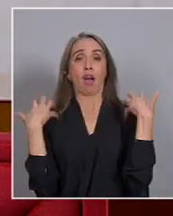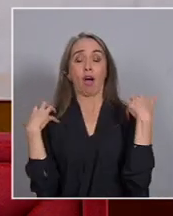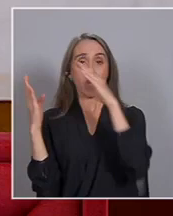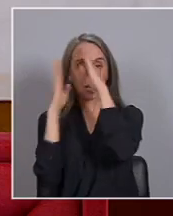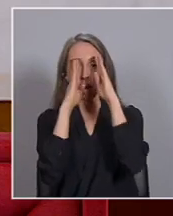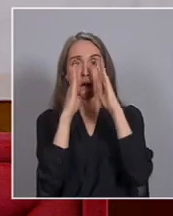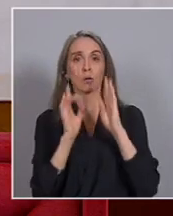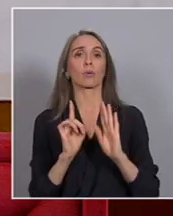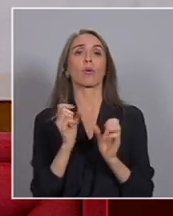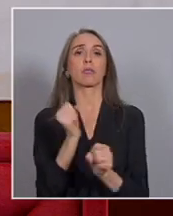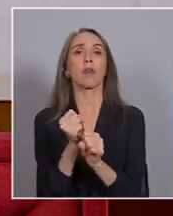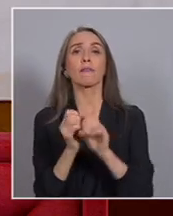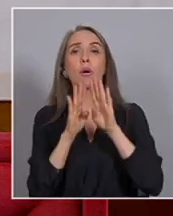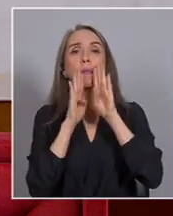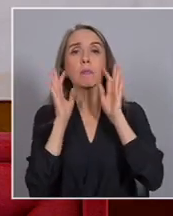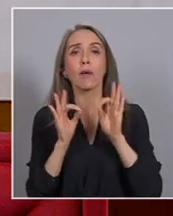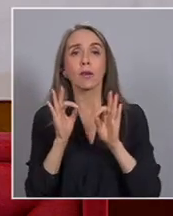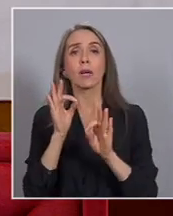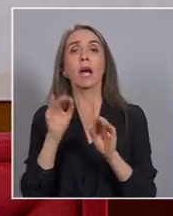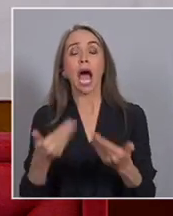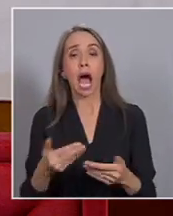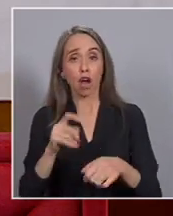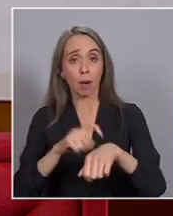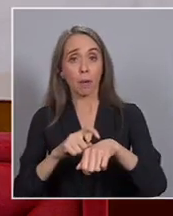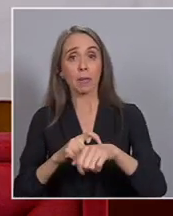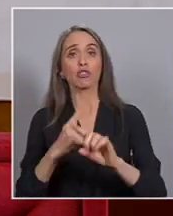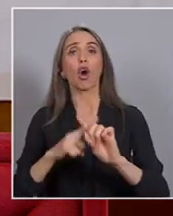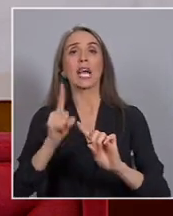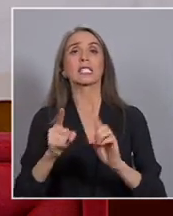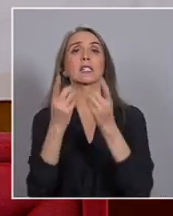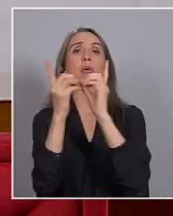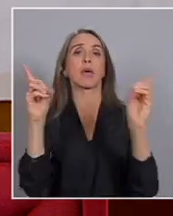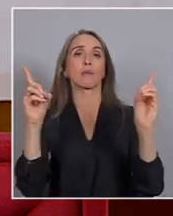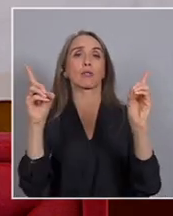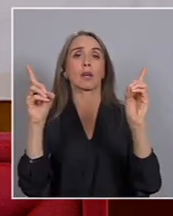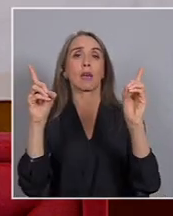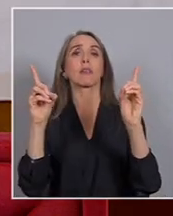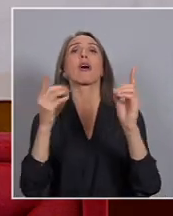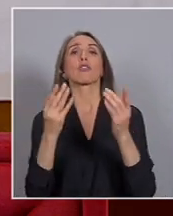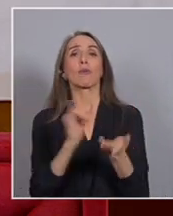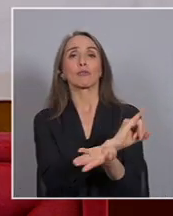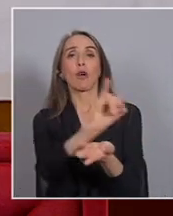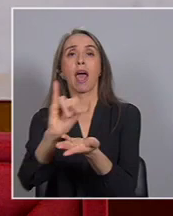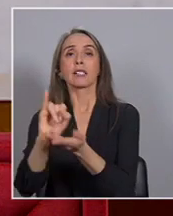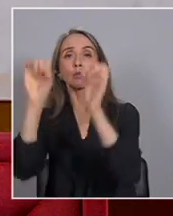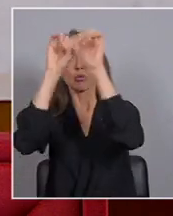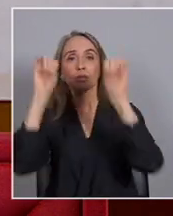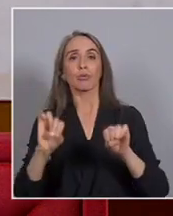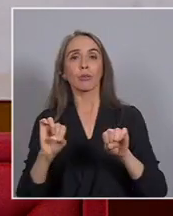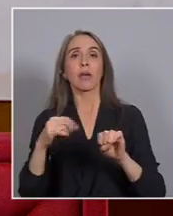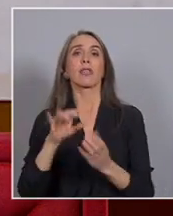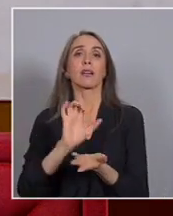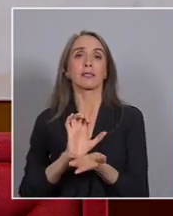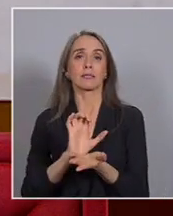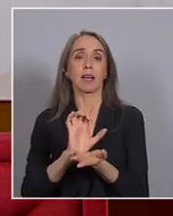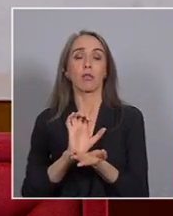legitimidad democrática que le exigen los tiempos contemporáneos a la estructura del Estado. Y en esto hemos cumplido.